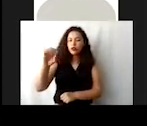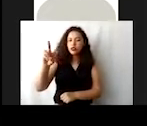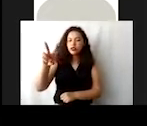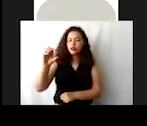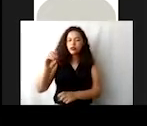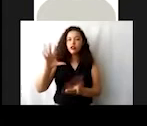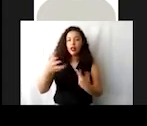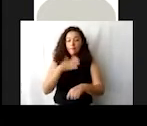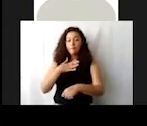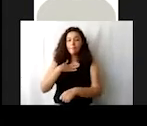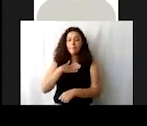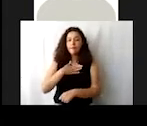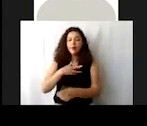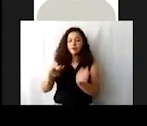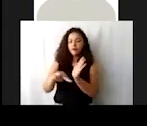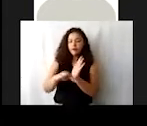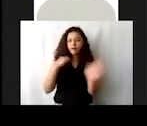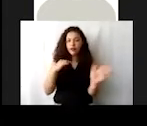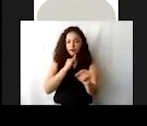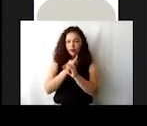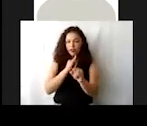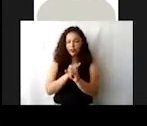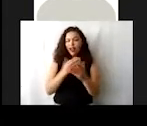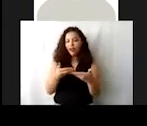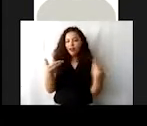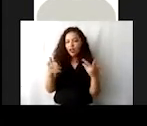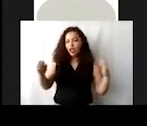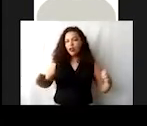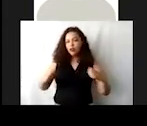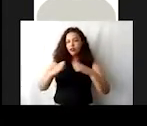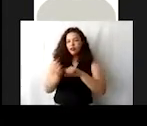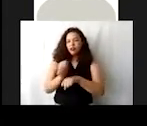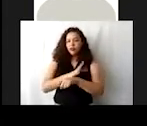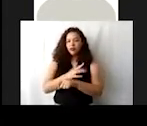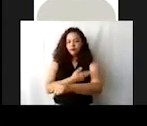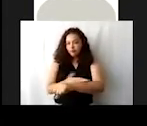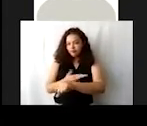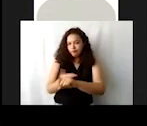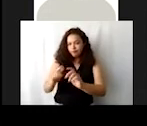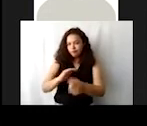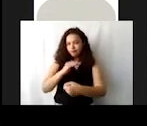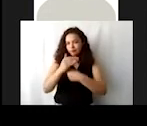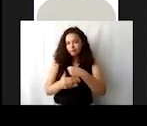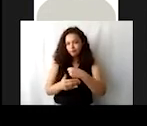la pandemia y con todo este tipo, los trámites conclusivos se